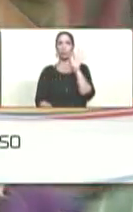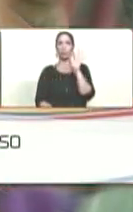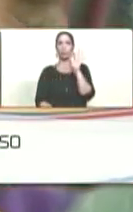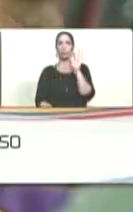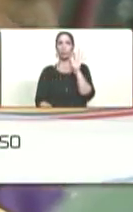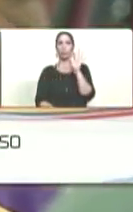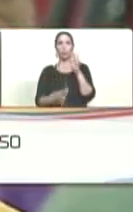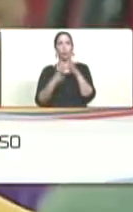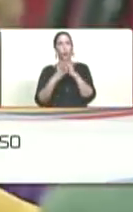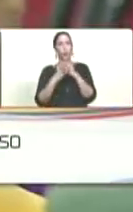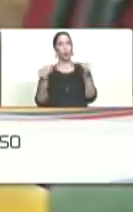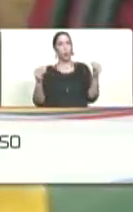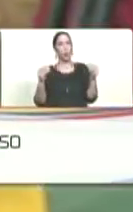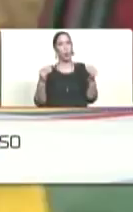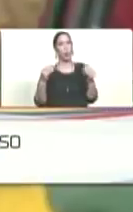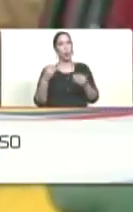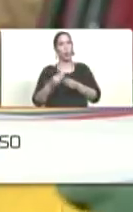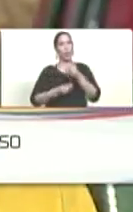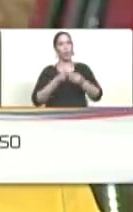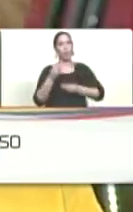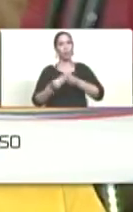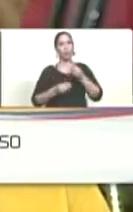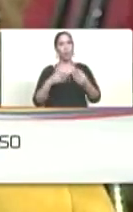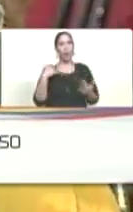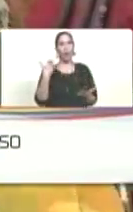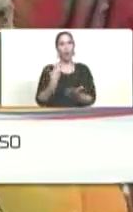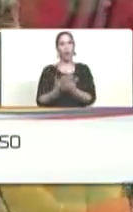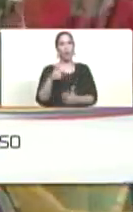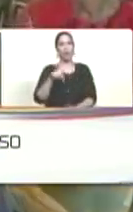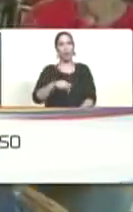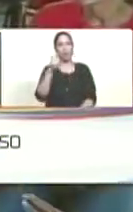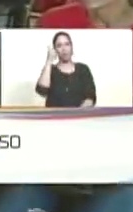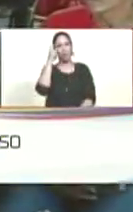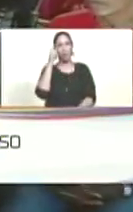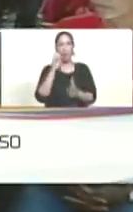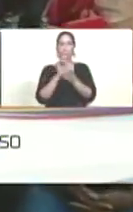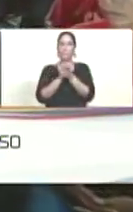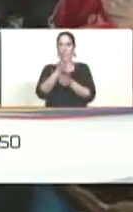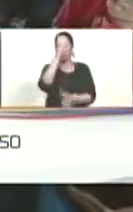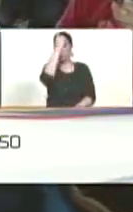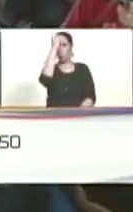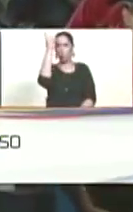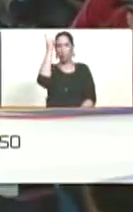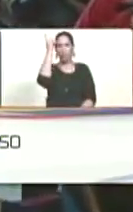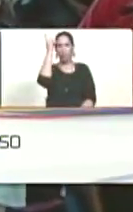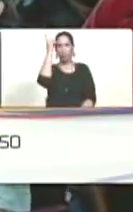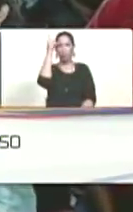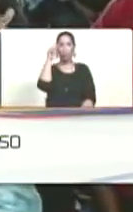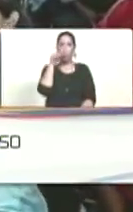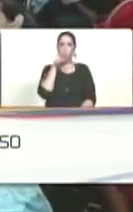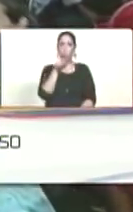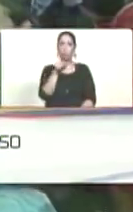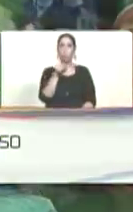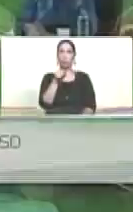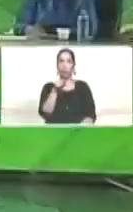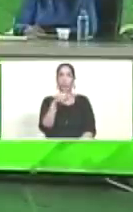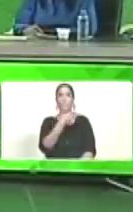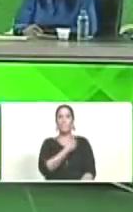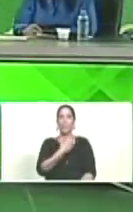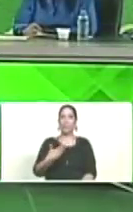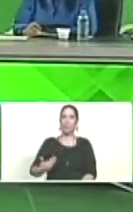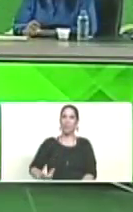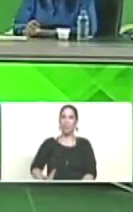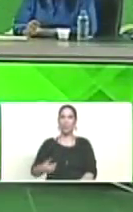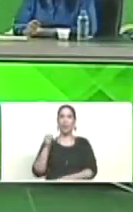todo lo que hemos hecho hasta el día de hoy, compañero Diosdado, en su calidad de presidente de la